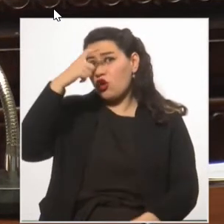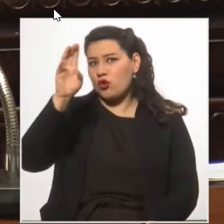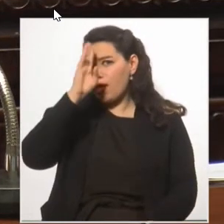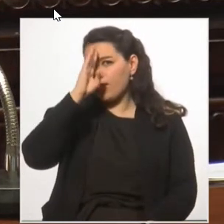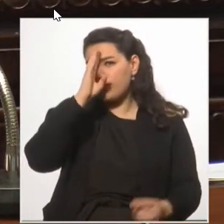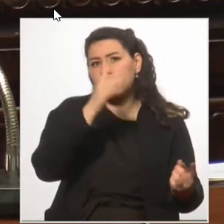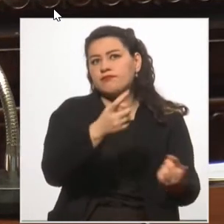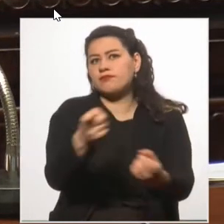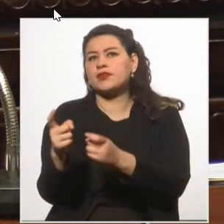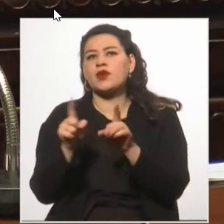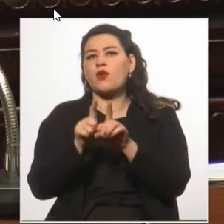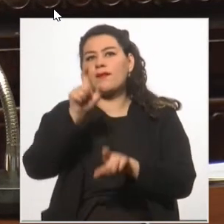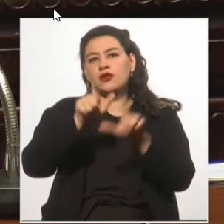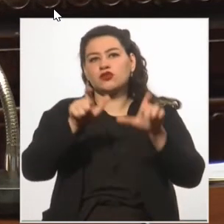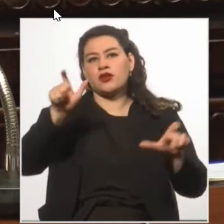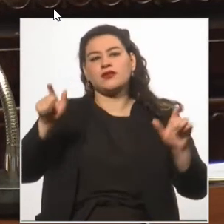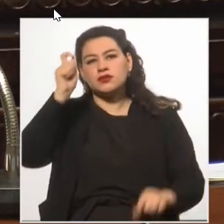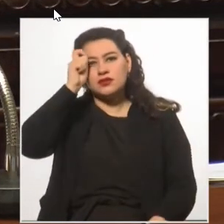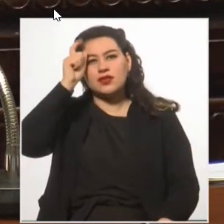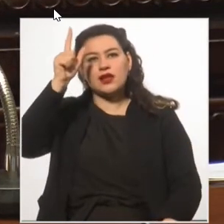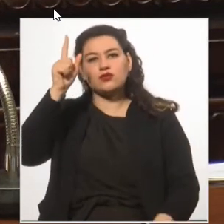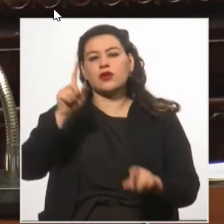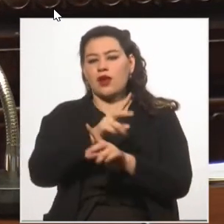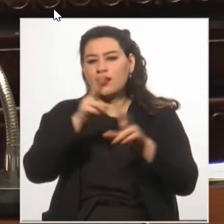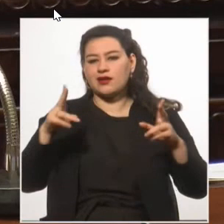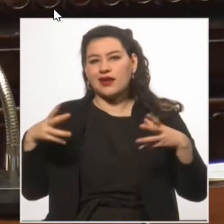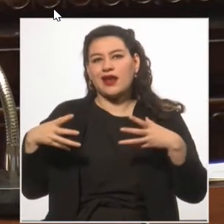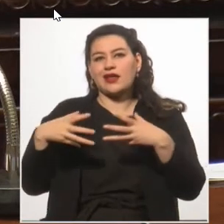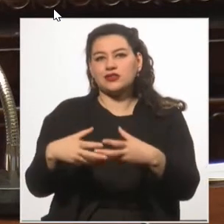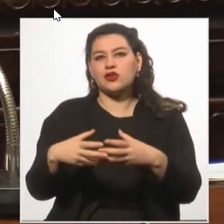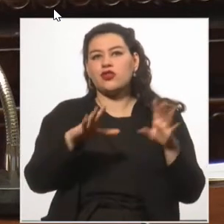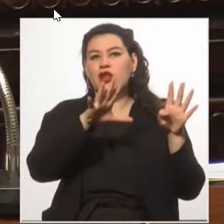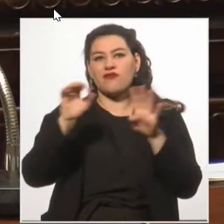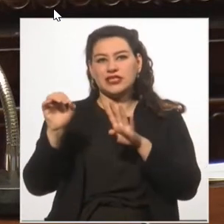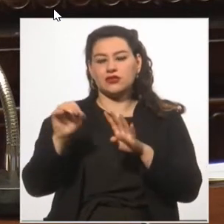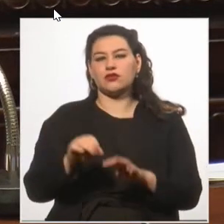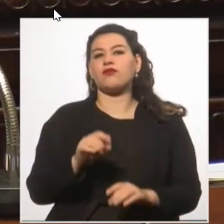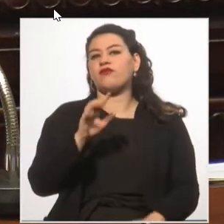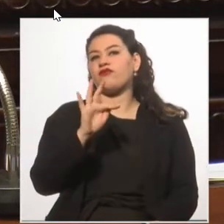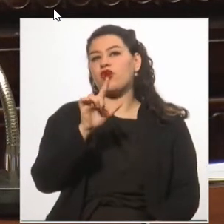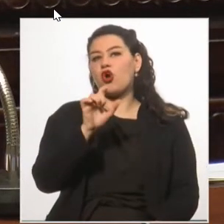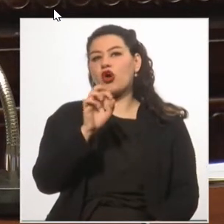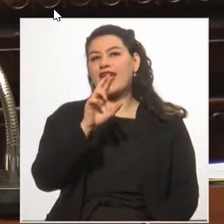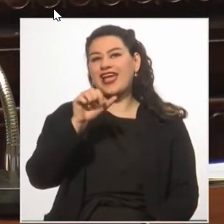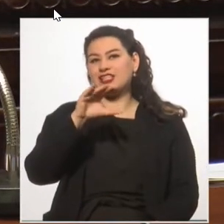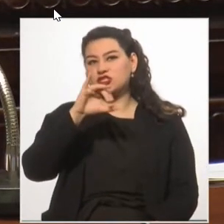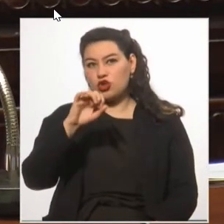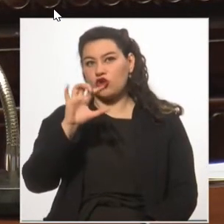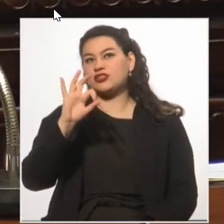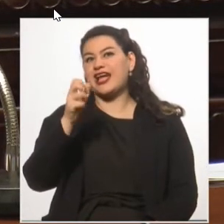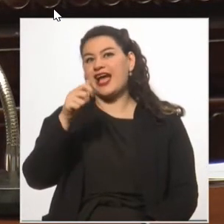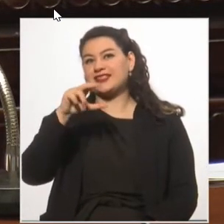destacadas figuras intelectuales que conforman la llamada generación del 900. Florencio Sánchez, Delmira